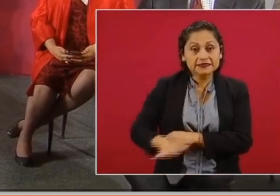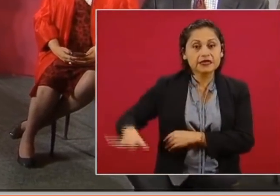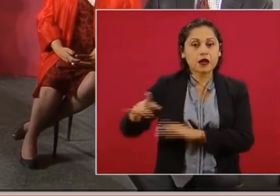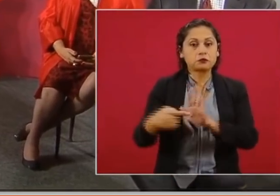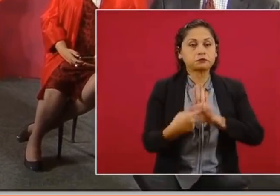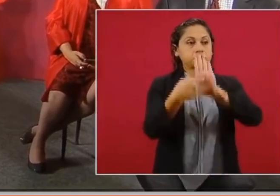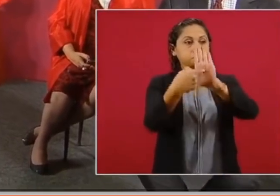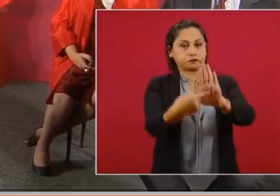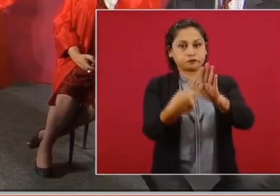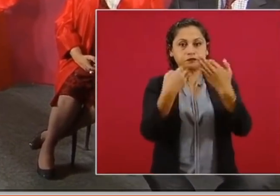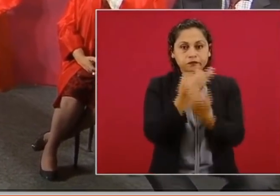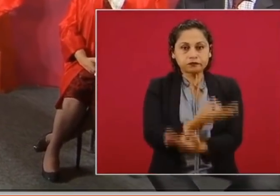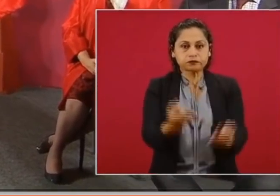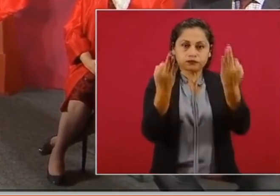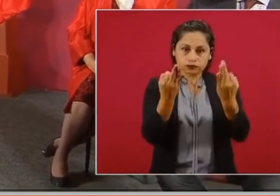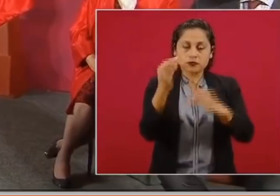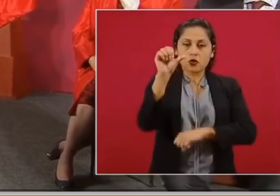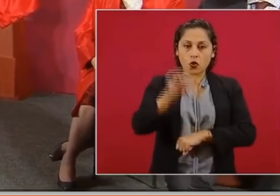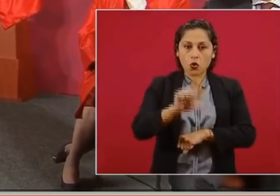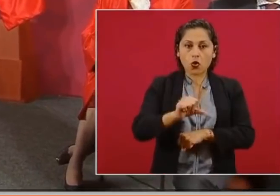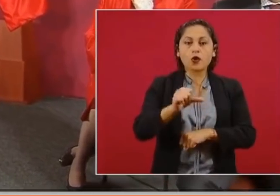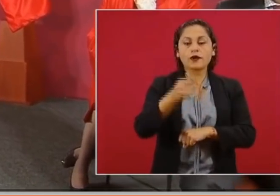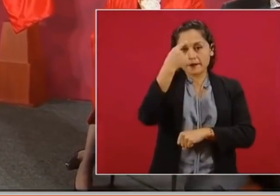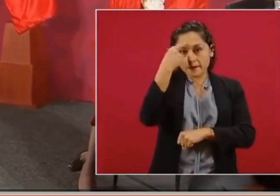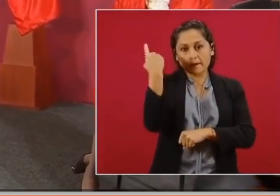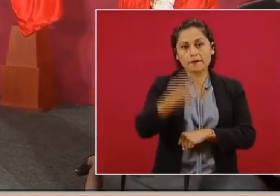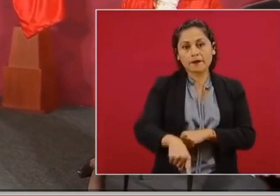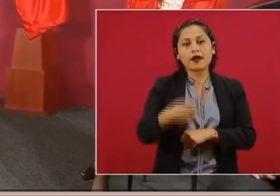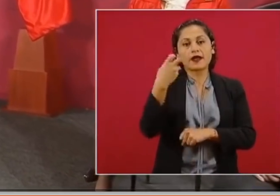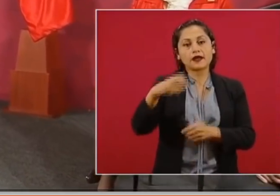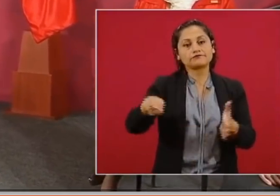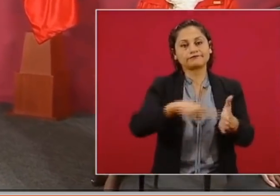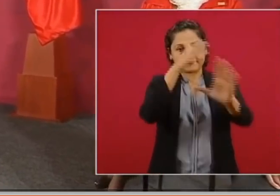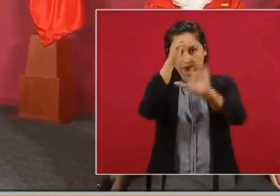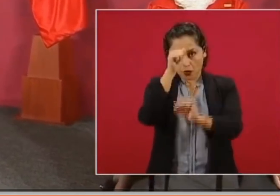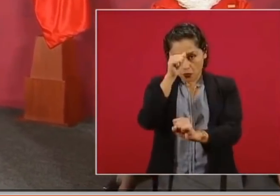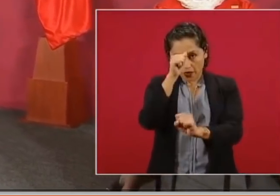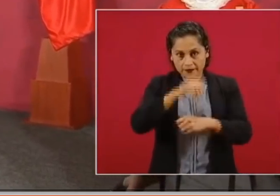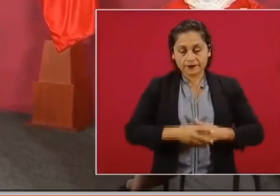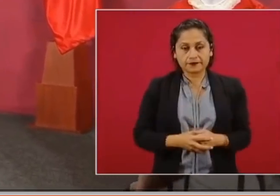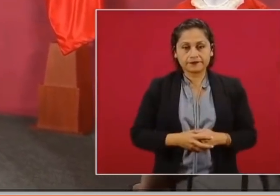que se hizo de este plan, y como aquí se mencionó,